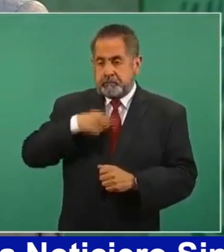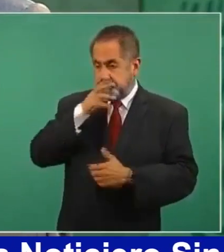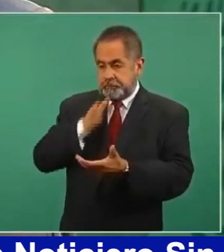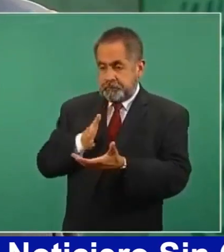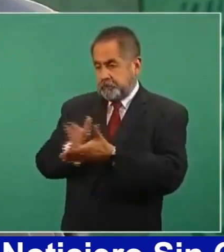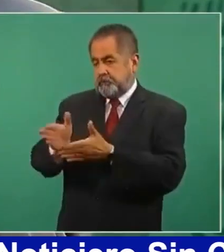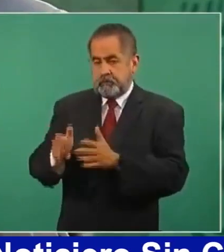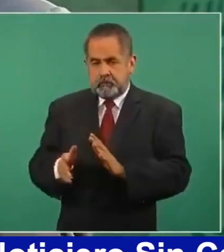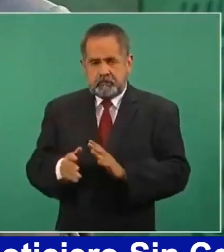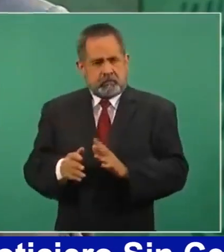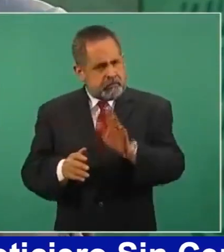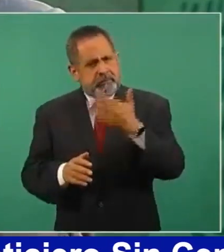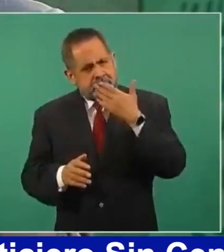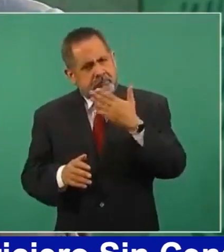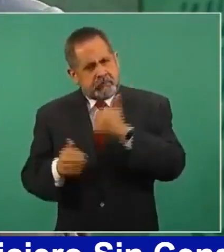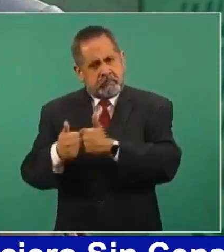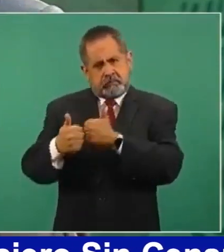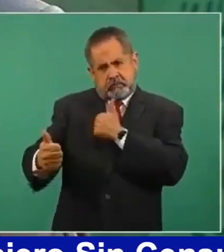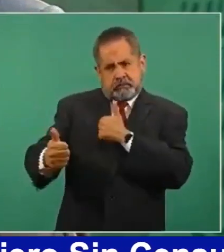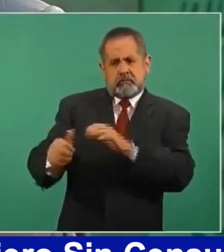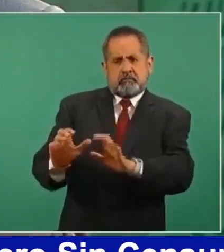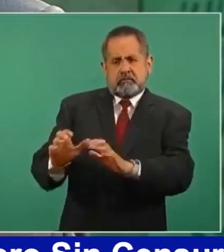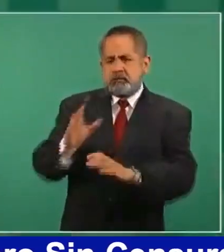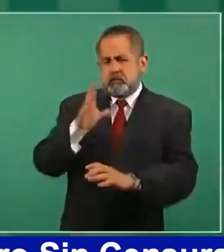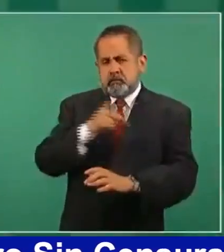intervenir, y no se debe de intervenir.